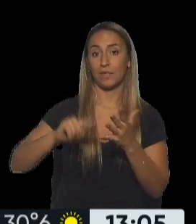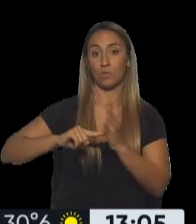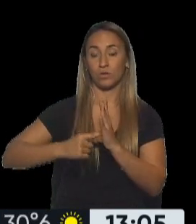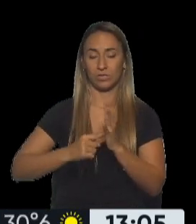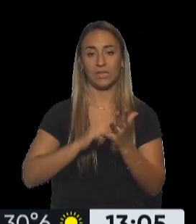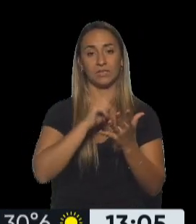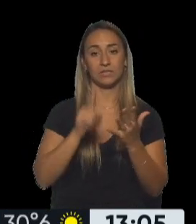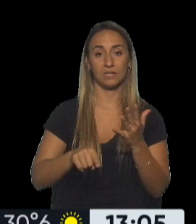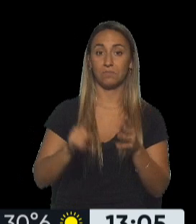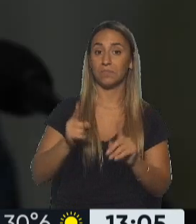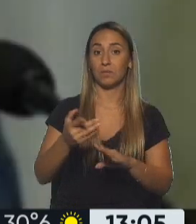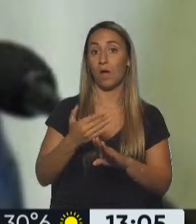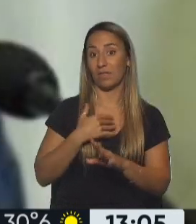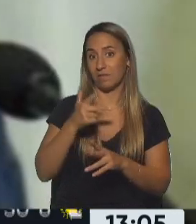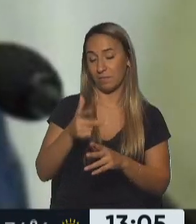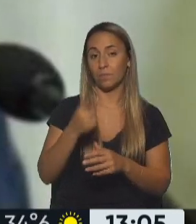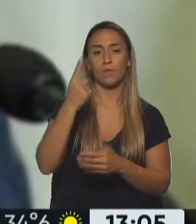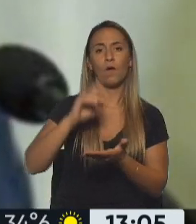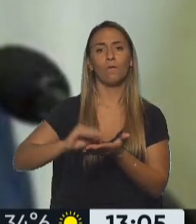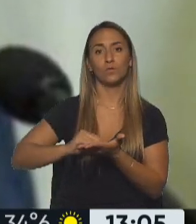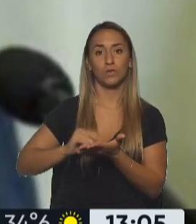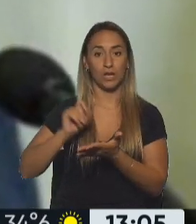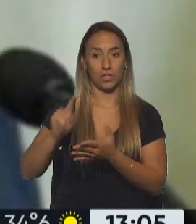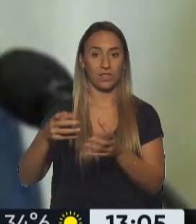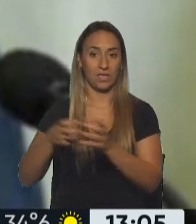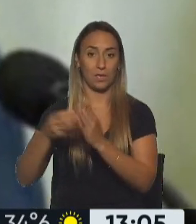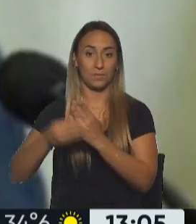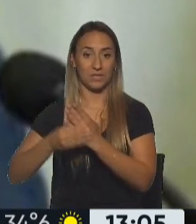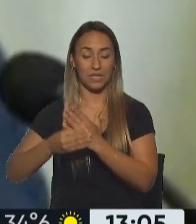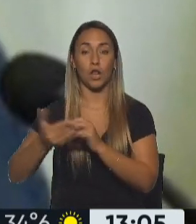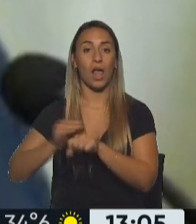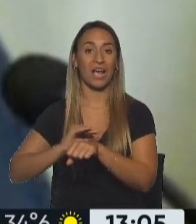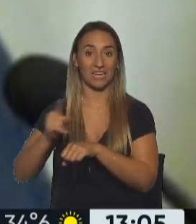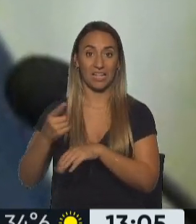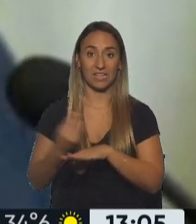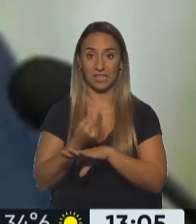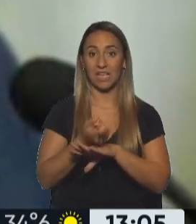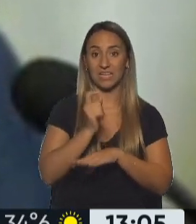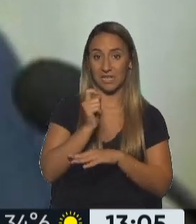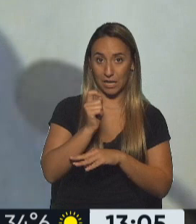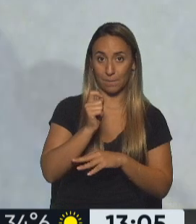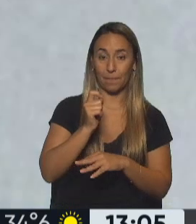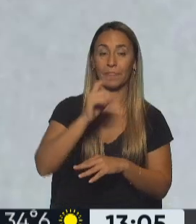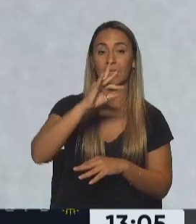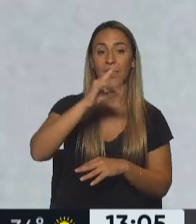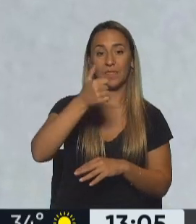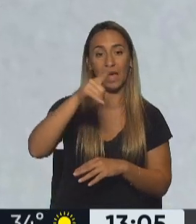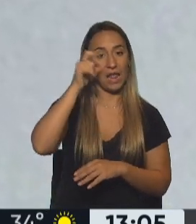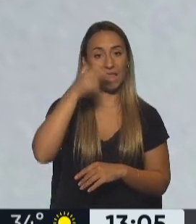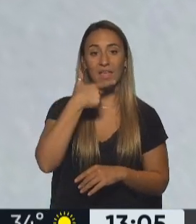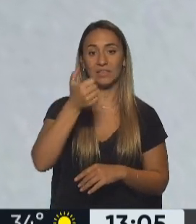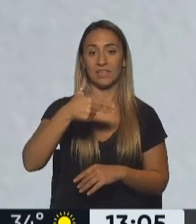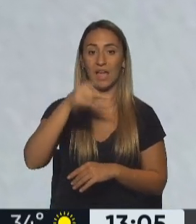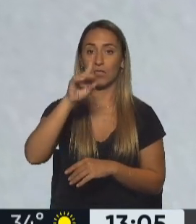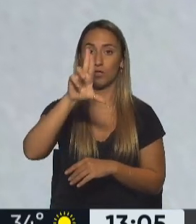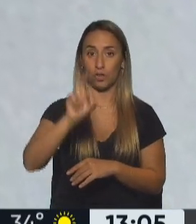y como decíamos anteriormente un funcionario del gabinete de Horacio Rodríguez larreta hablamos de Marcelo dalesandro en este